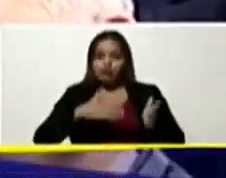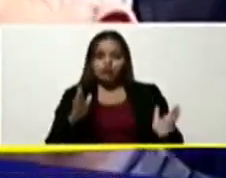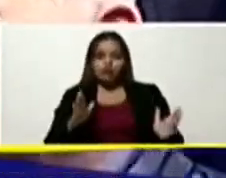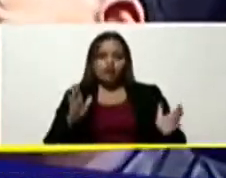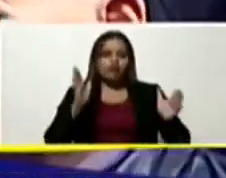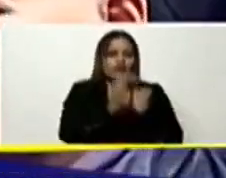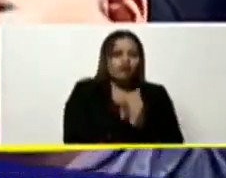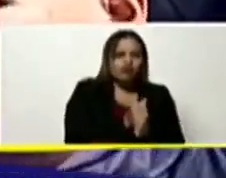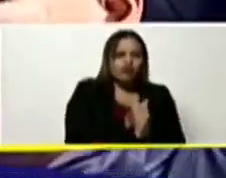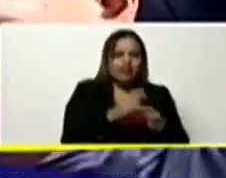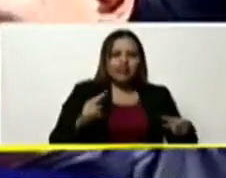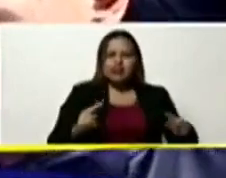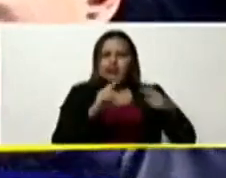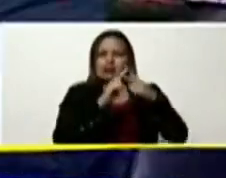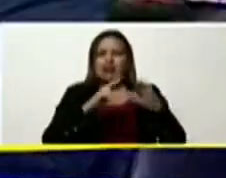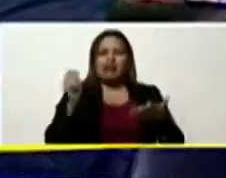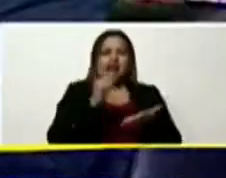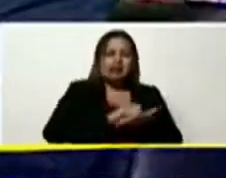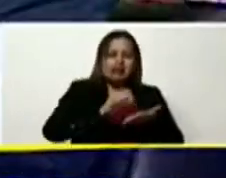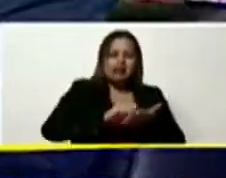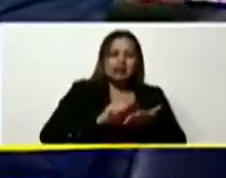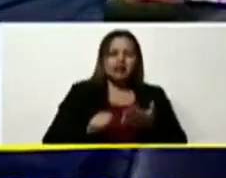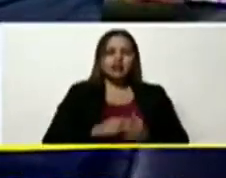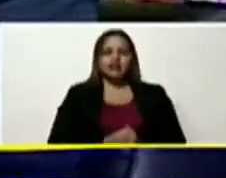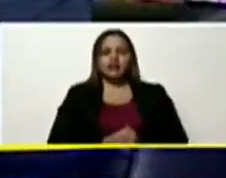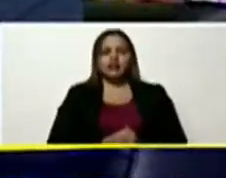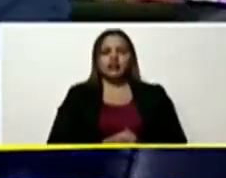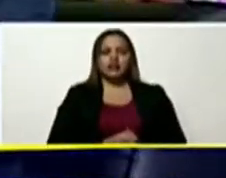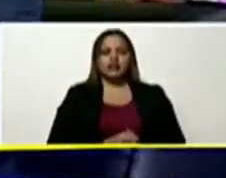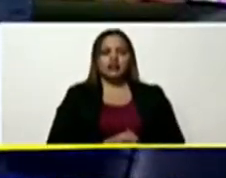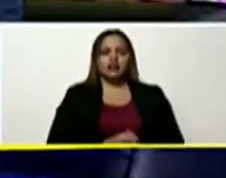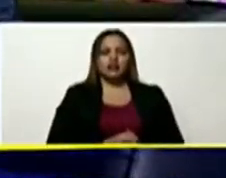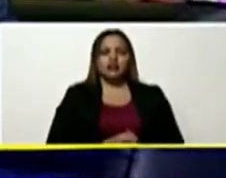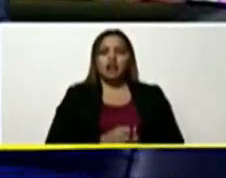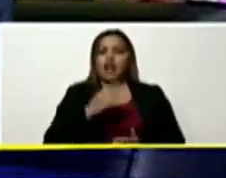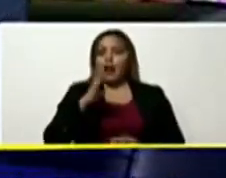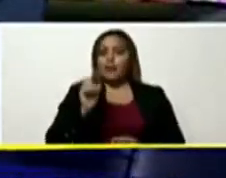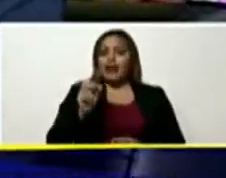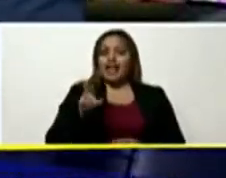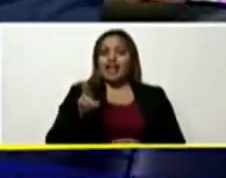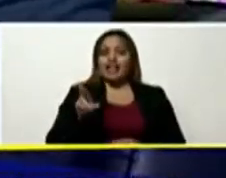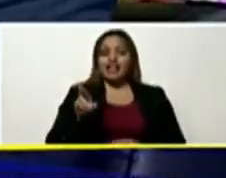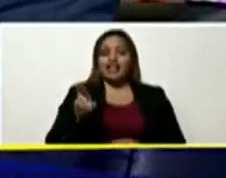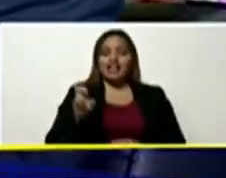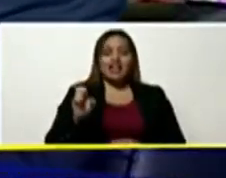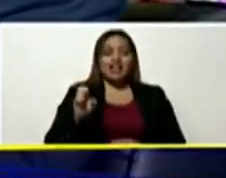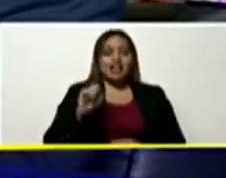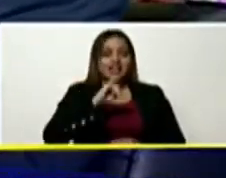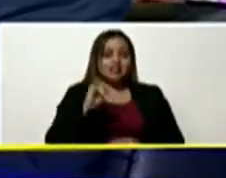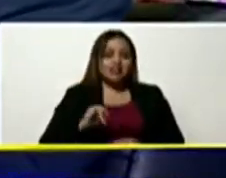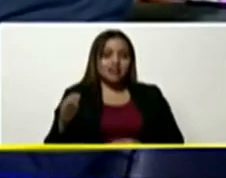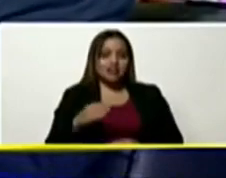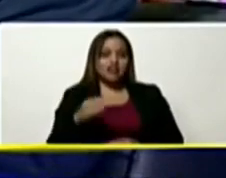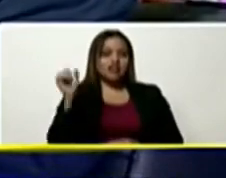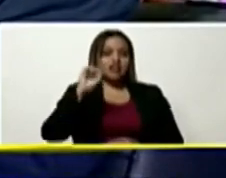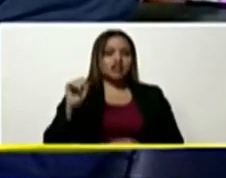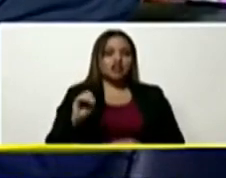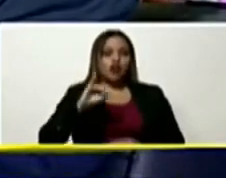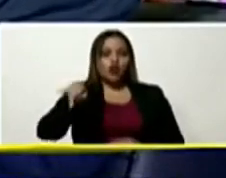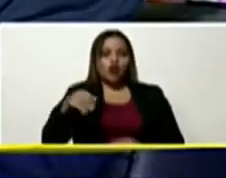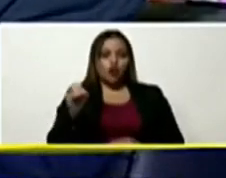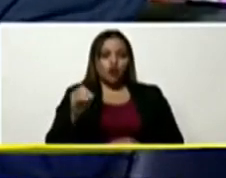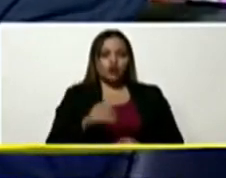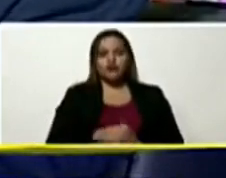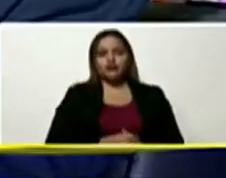encontrarnos con literatura de Juan Pablo Pérez Ojo, Juan Pablo Sojo, que